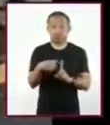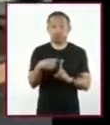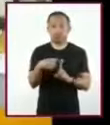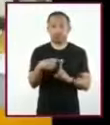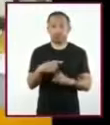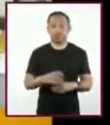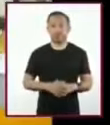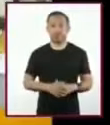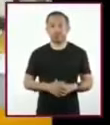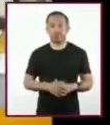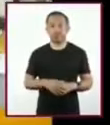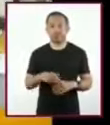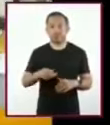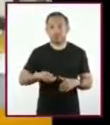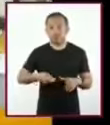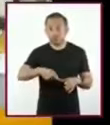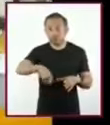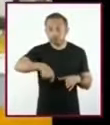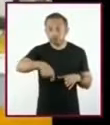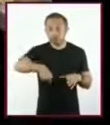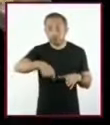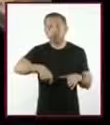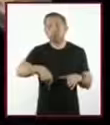Esto va a quedar delicioso.